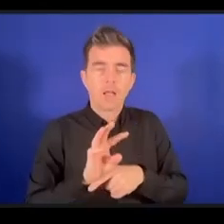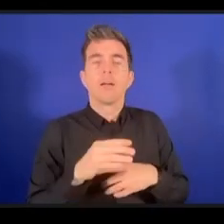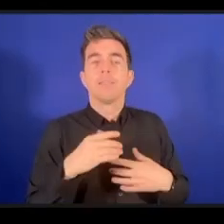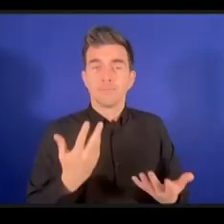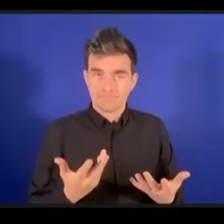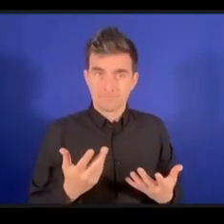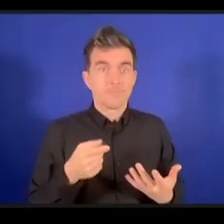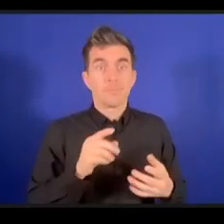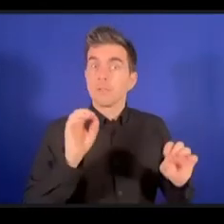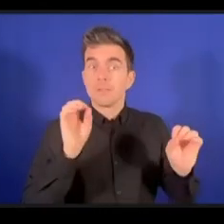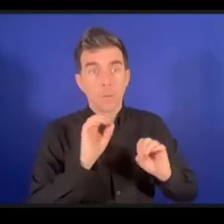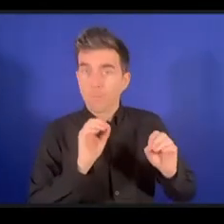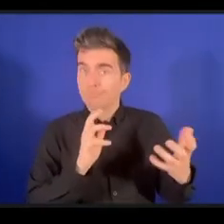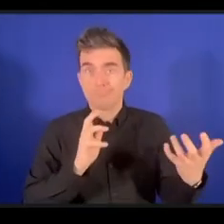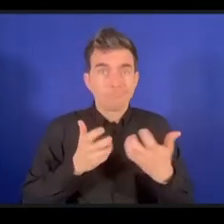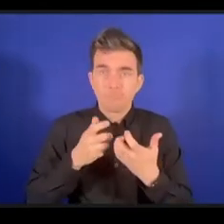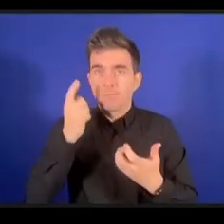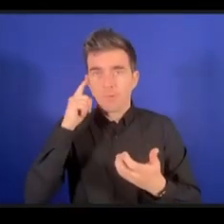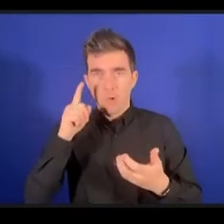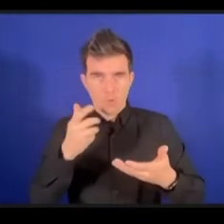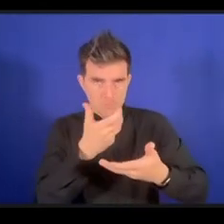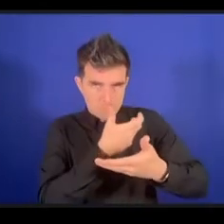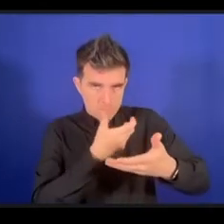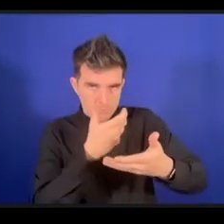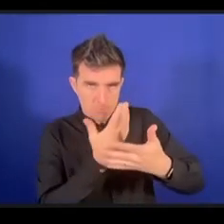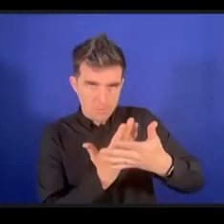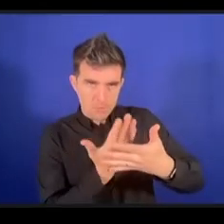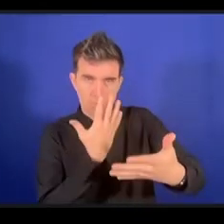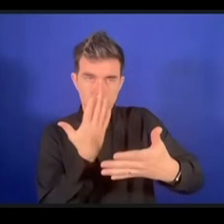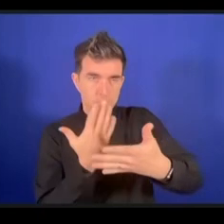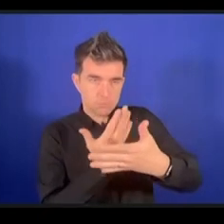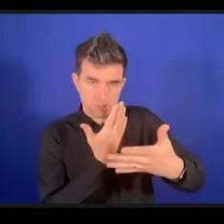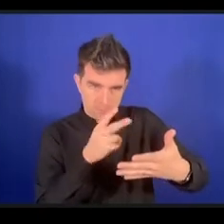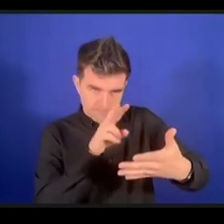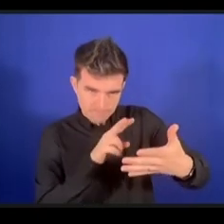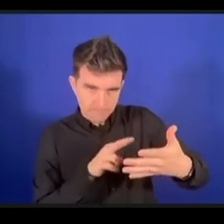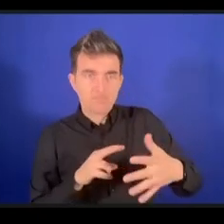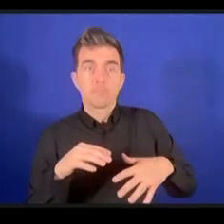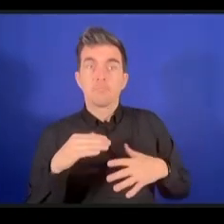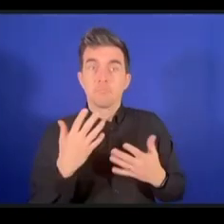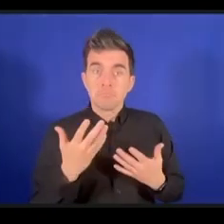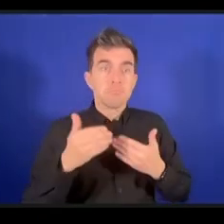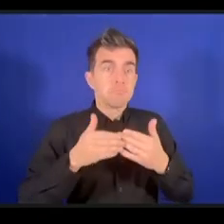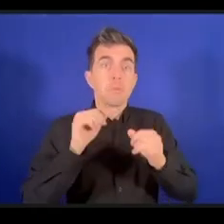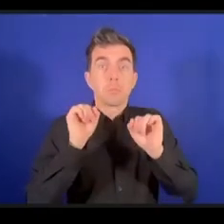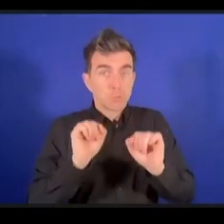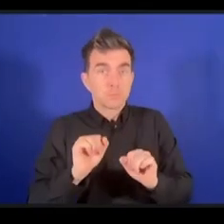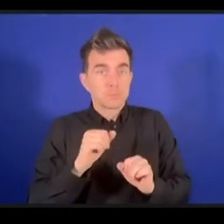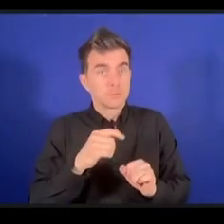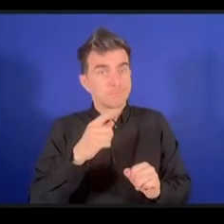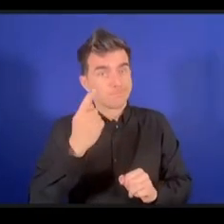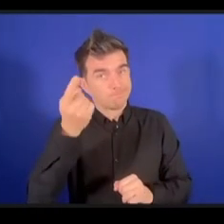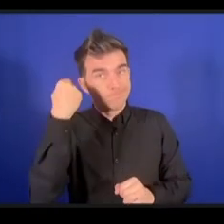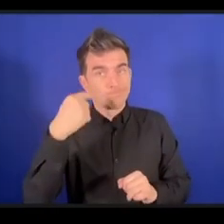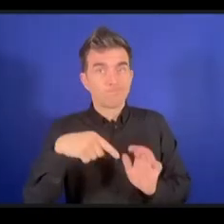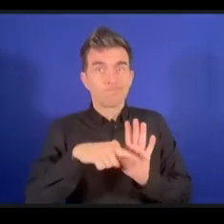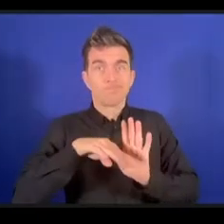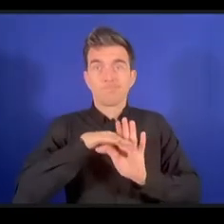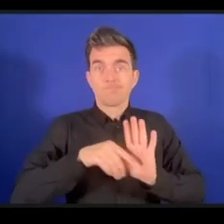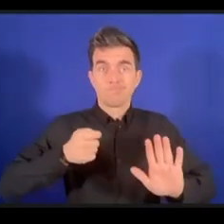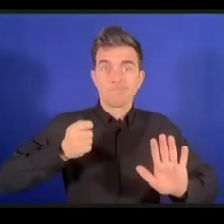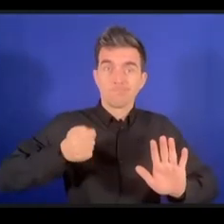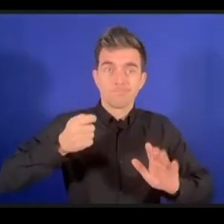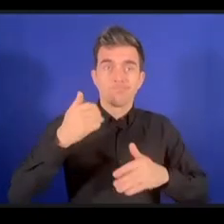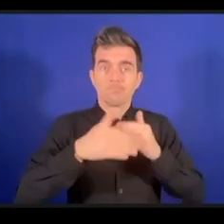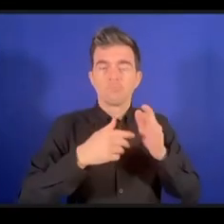legal por ejemplo la sección 5 pun 508 en